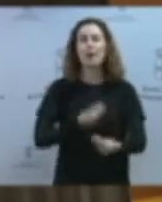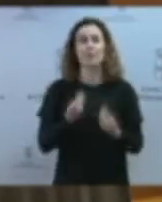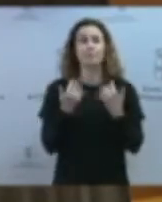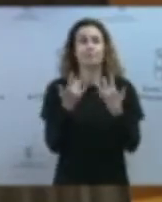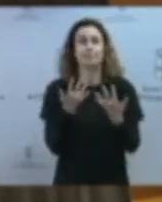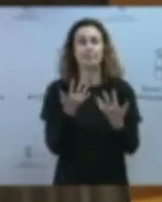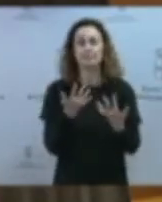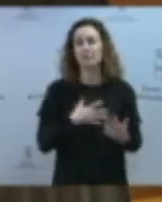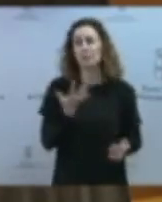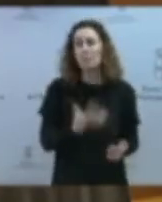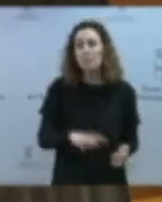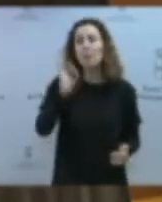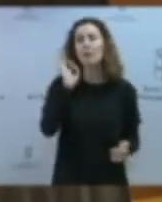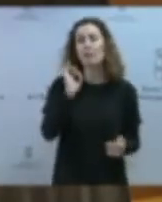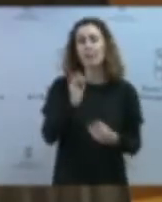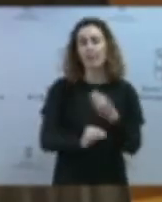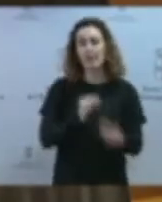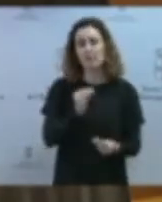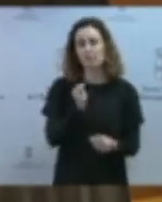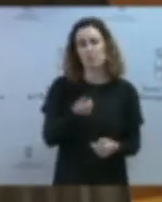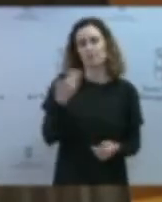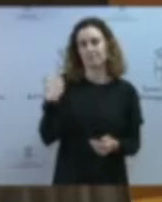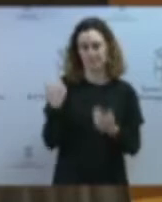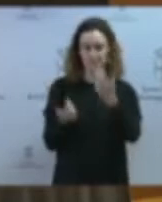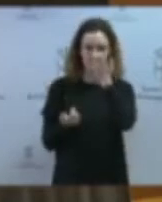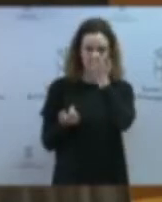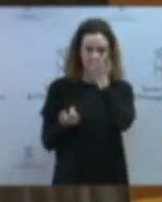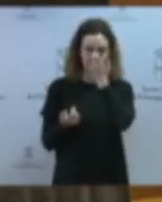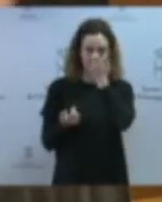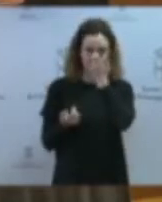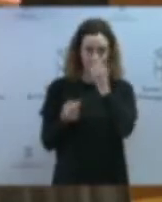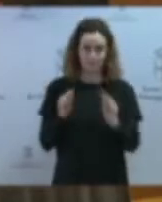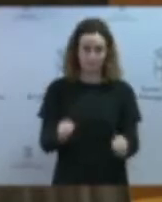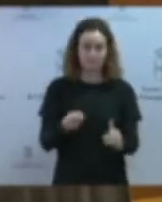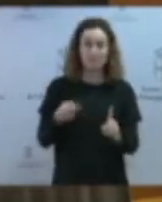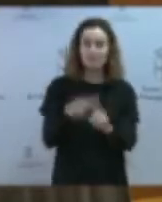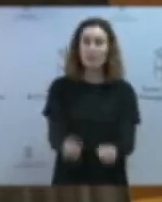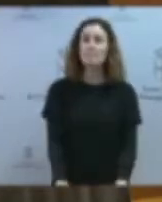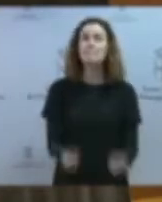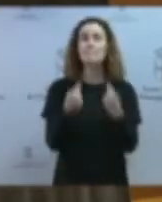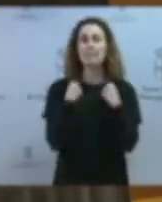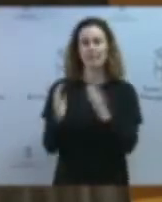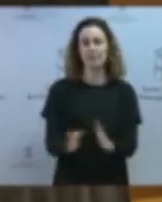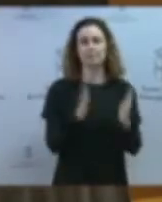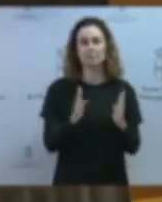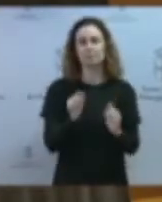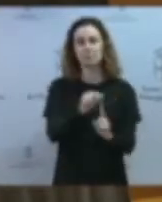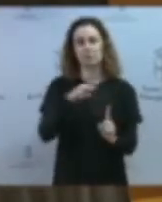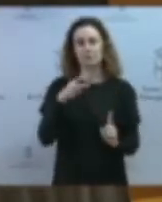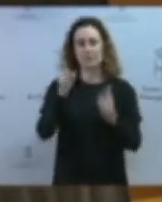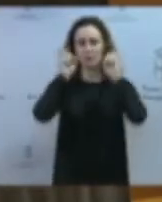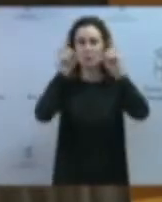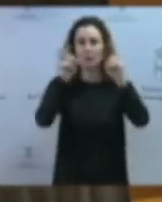años antes, con el objetivo siempre de evitar perder una generación desde el punto de vista educativo, ¿no? Había que evitar perder una generación.